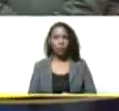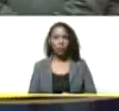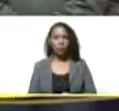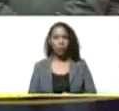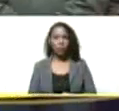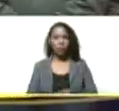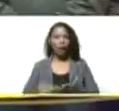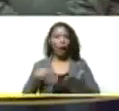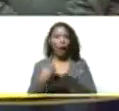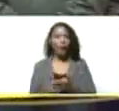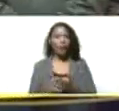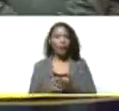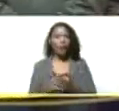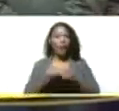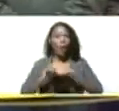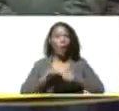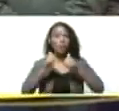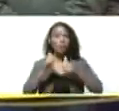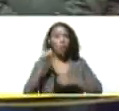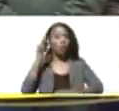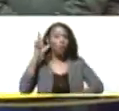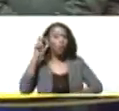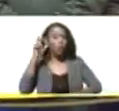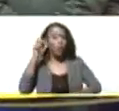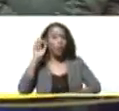Hasta que empezó a sonar